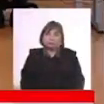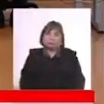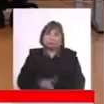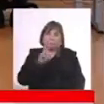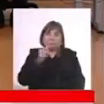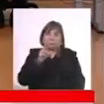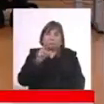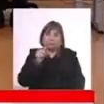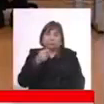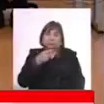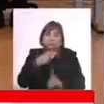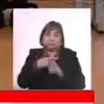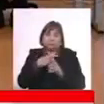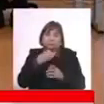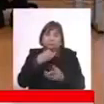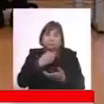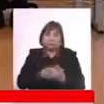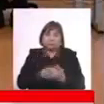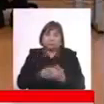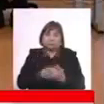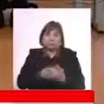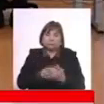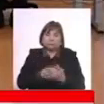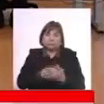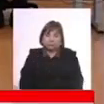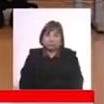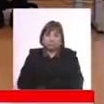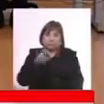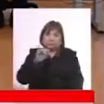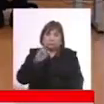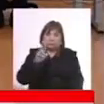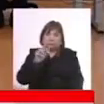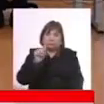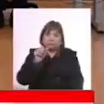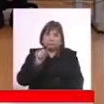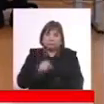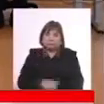Congresista Elías Varas, a favor. Gracias, congresista. Castillo Rivas.